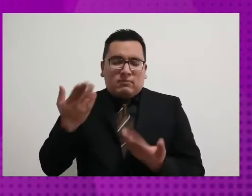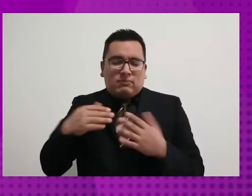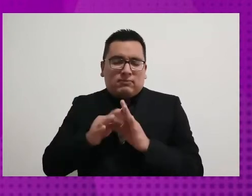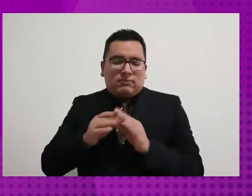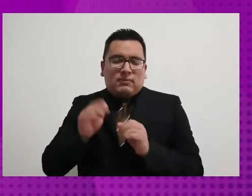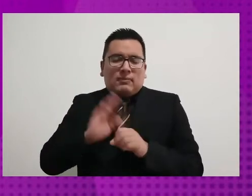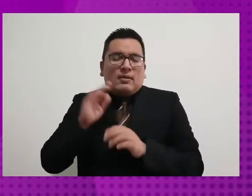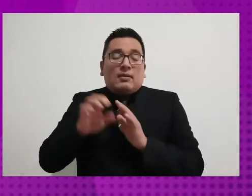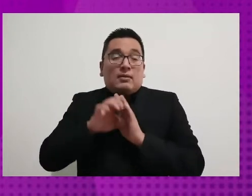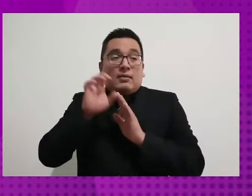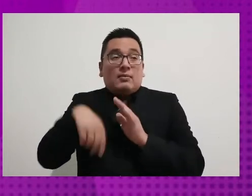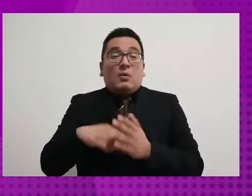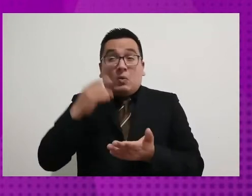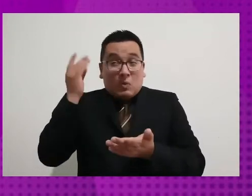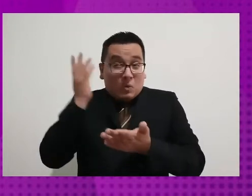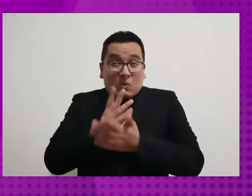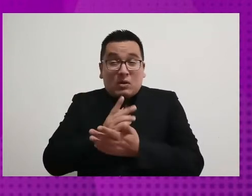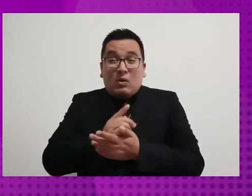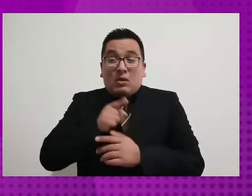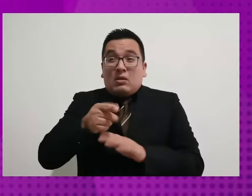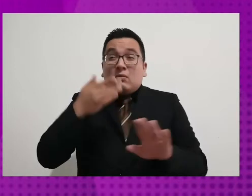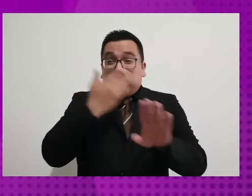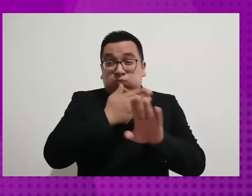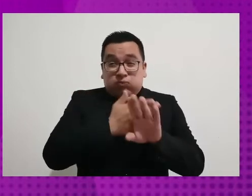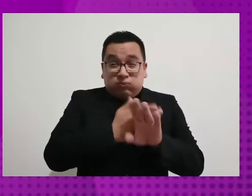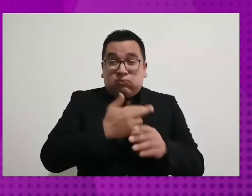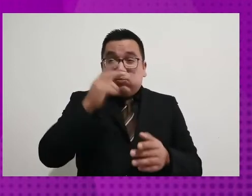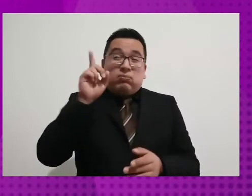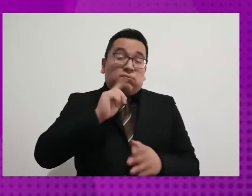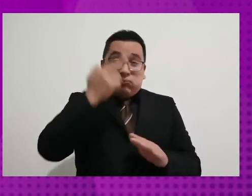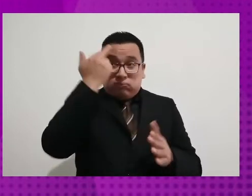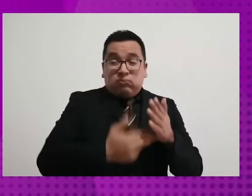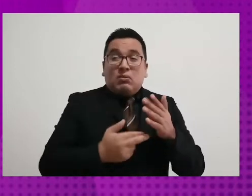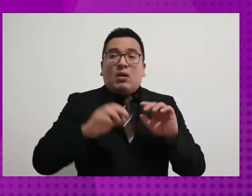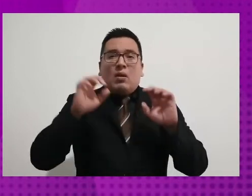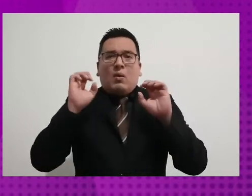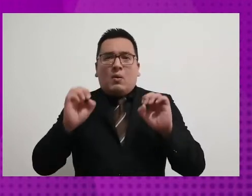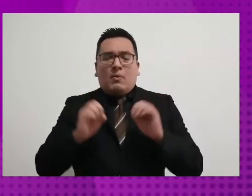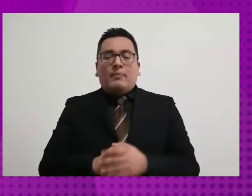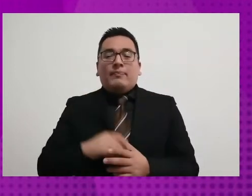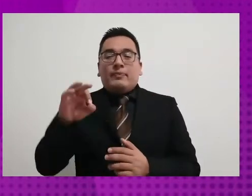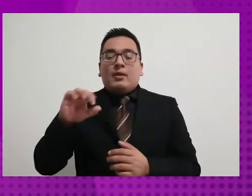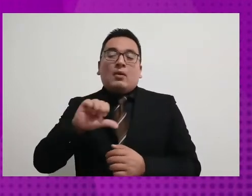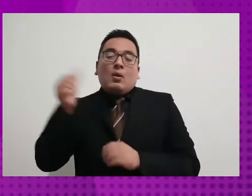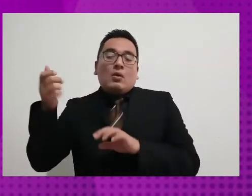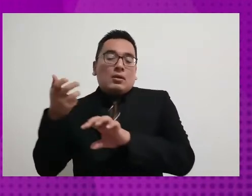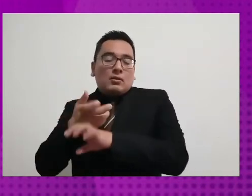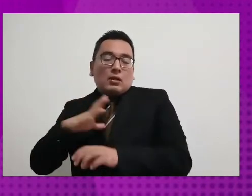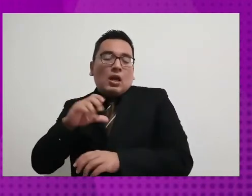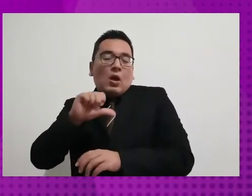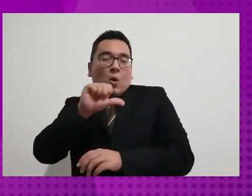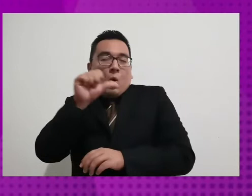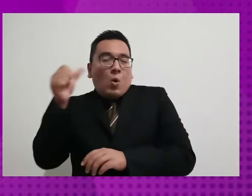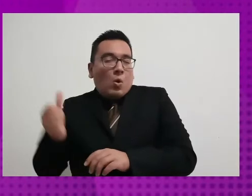se lo explicaras a nuestro público, solo aplica para los casos de violencia política en razón de género o si en alguna entidad se puede